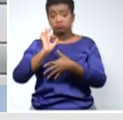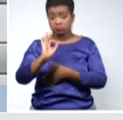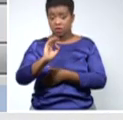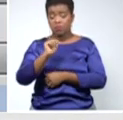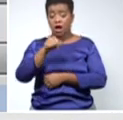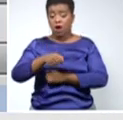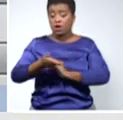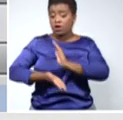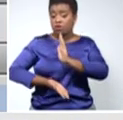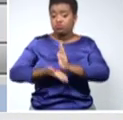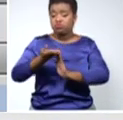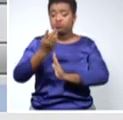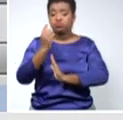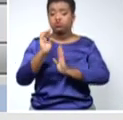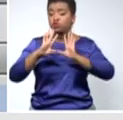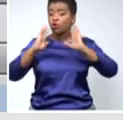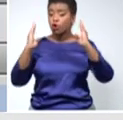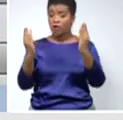a